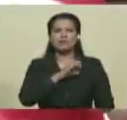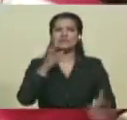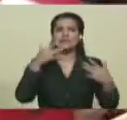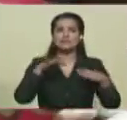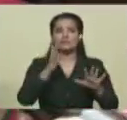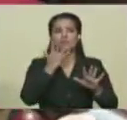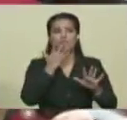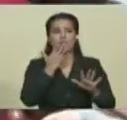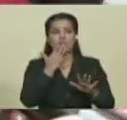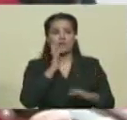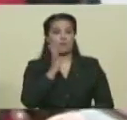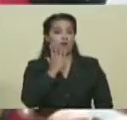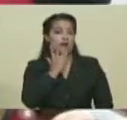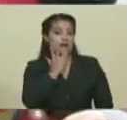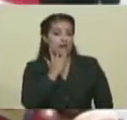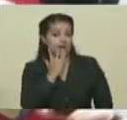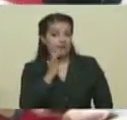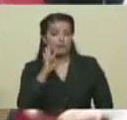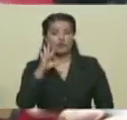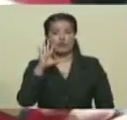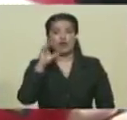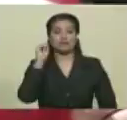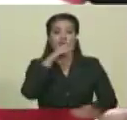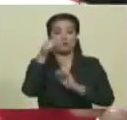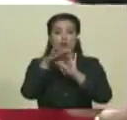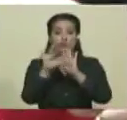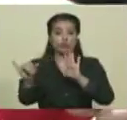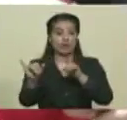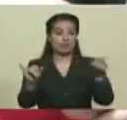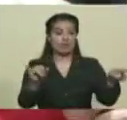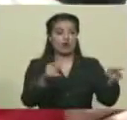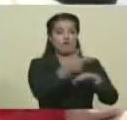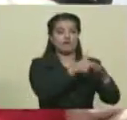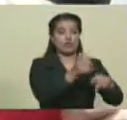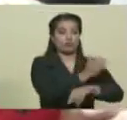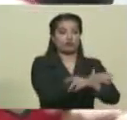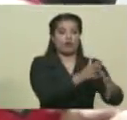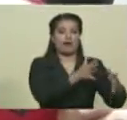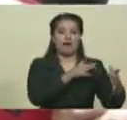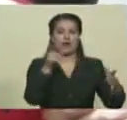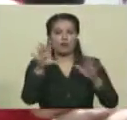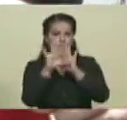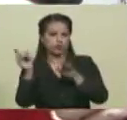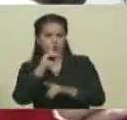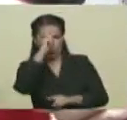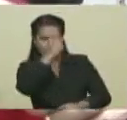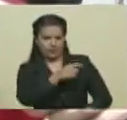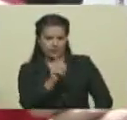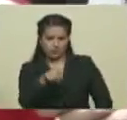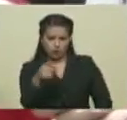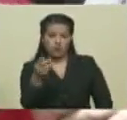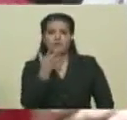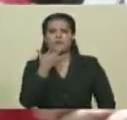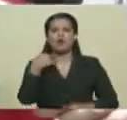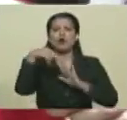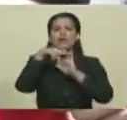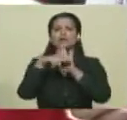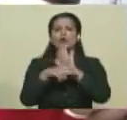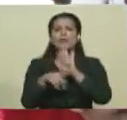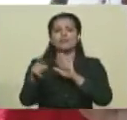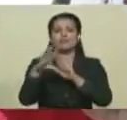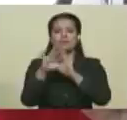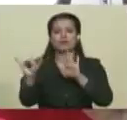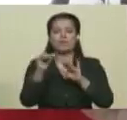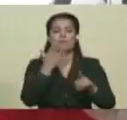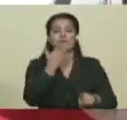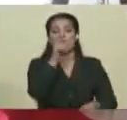oficialismo o la Asamblea Nacional Constituyente no reconoce a aquellos gobernadores que resulten electos. ¿Cuáles serían esas normativas por parte de la Asamblea Nacional Constituyente que limiten que